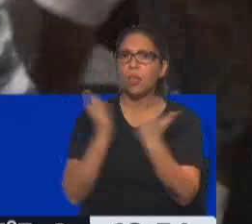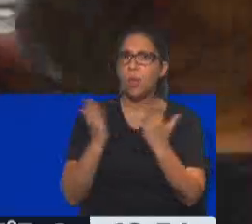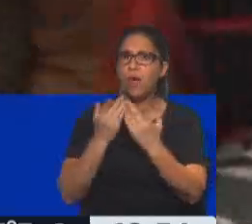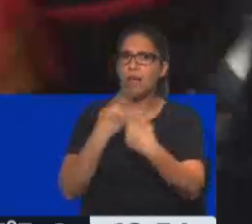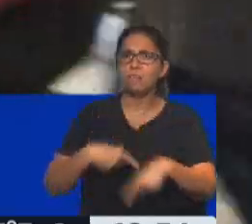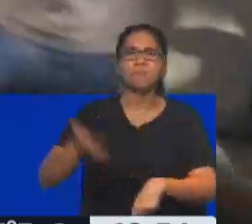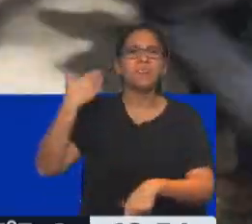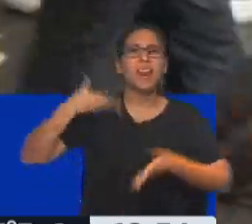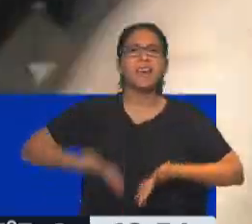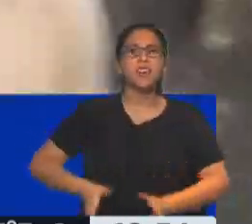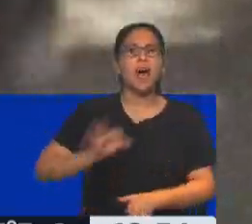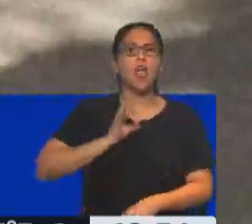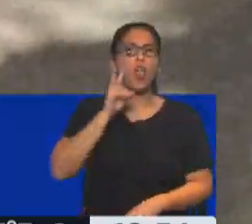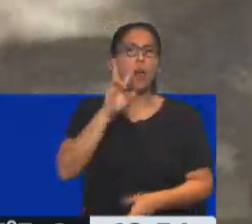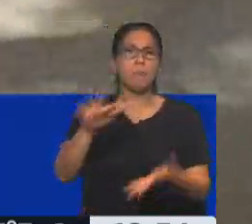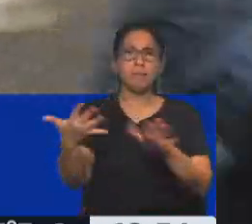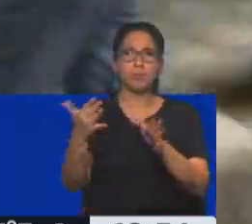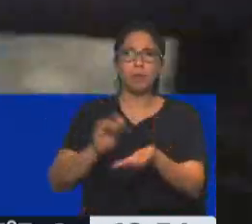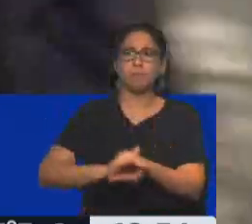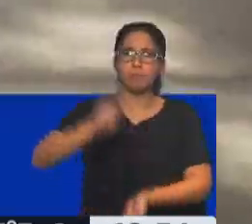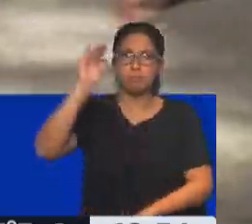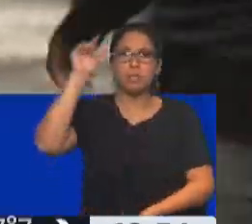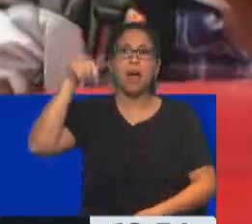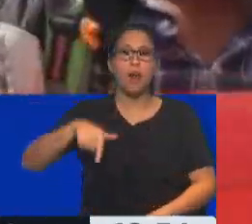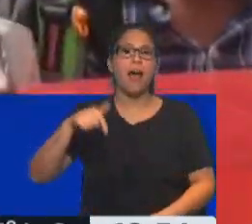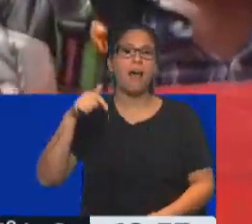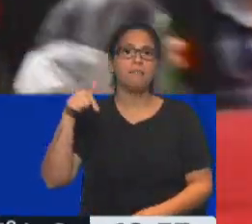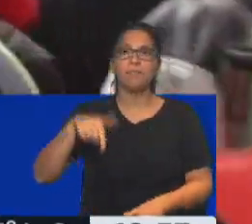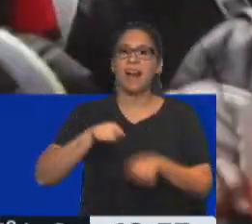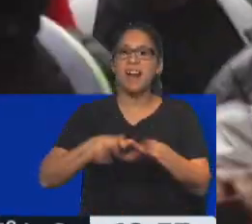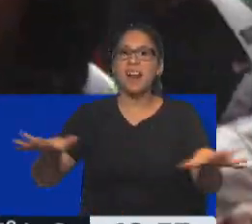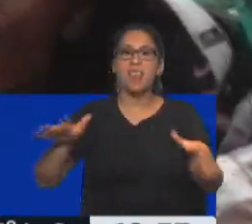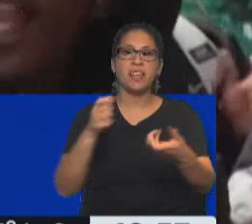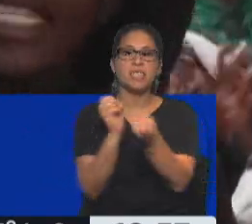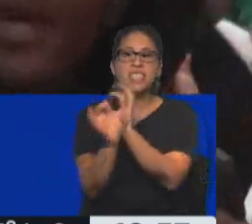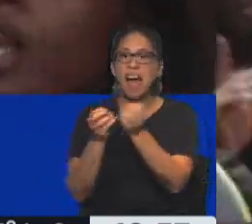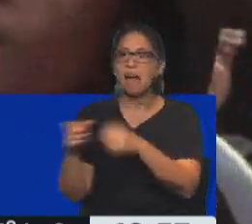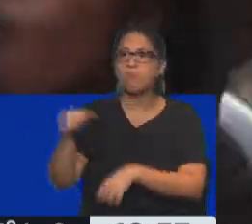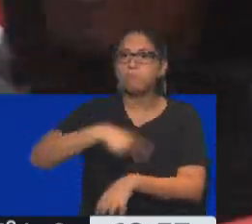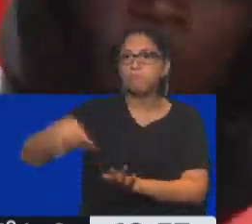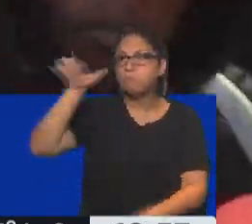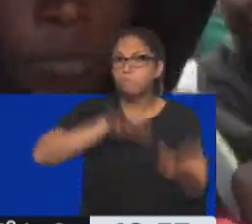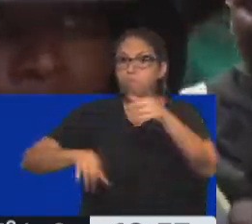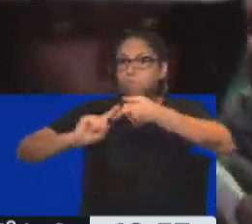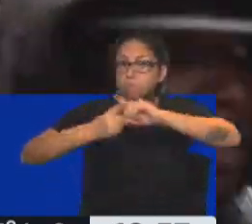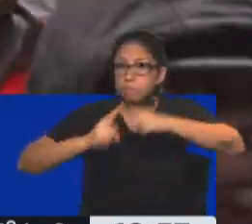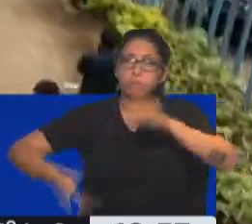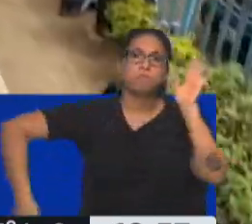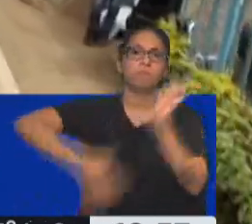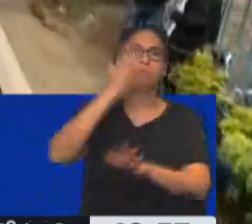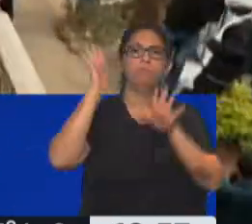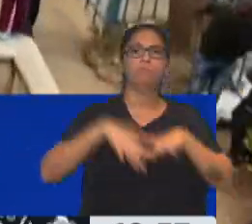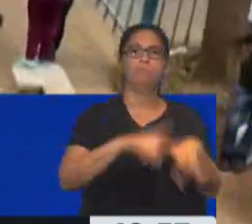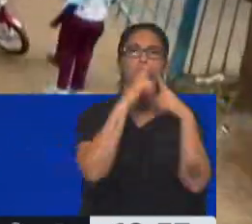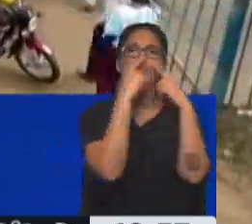nacidos a principios del año 2000 que se organizan a través de redes sociales y aplicaciones de chat que salieron a las calles.